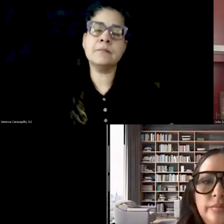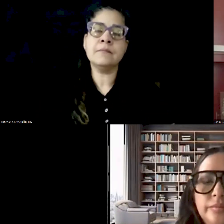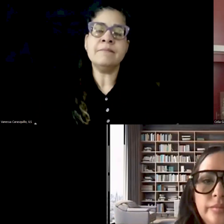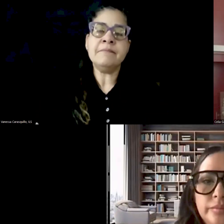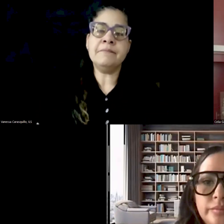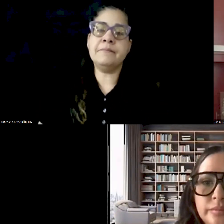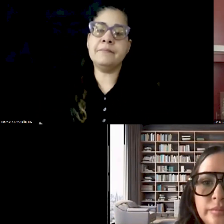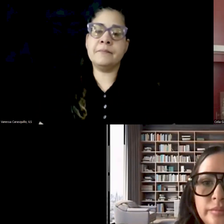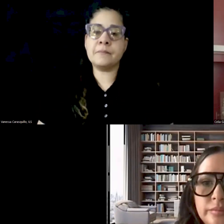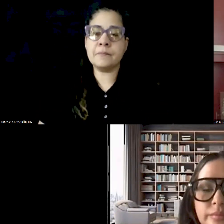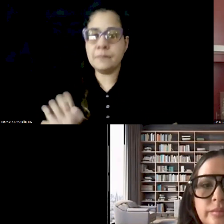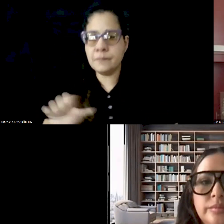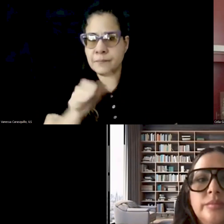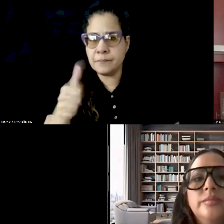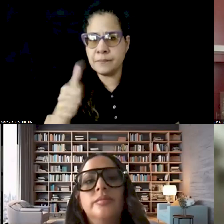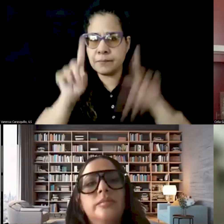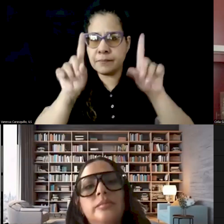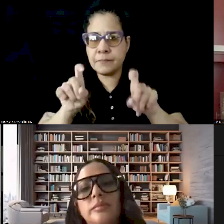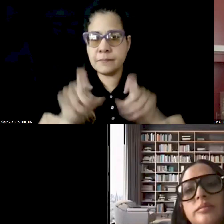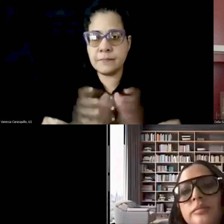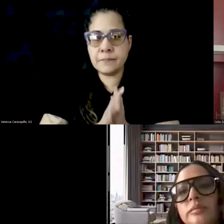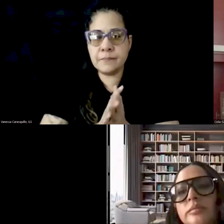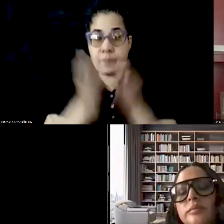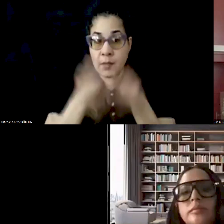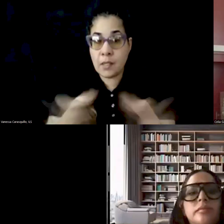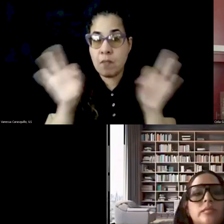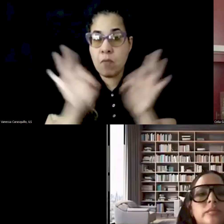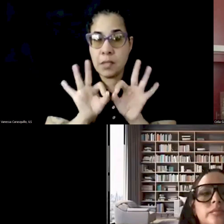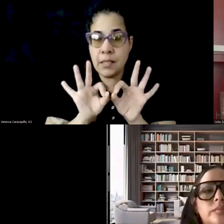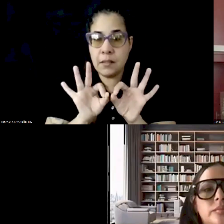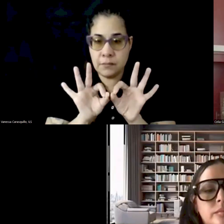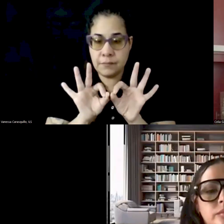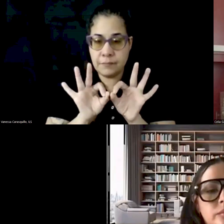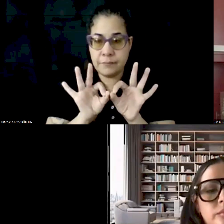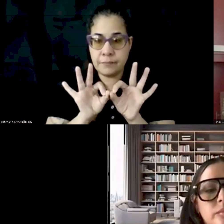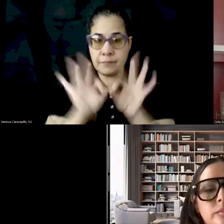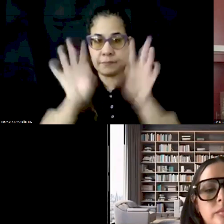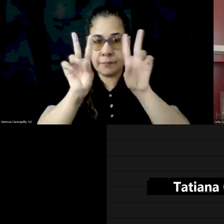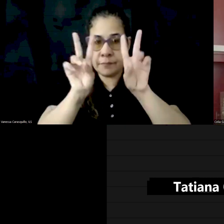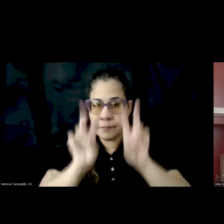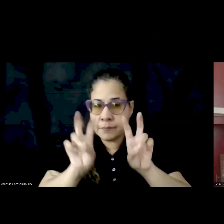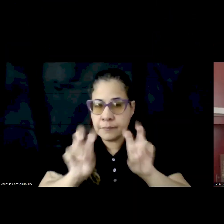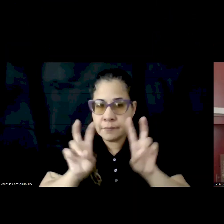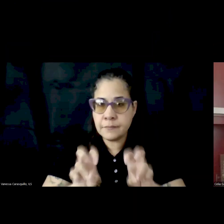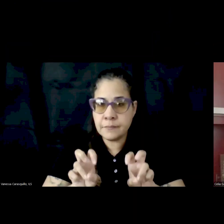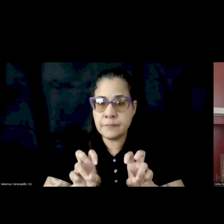La próxima pregunta es importante que el TS investigue,